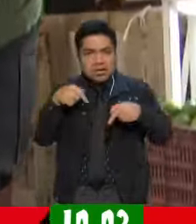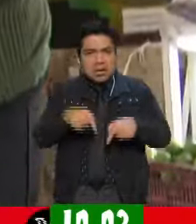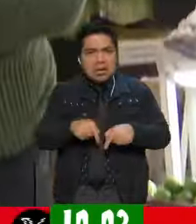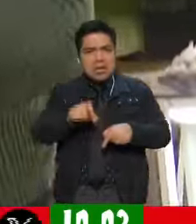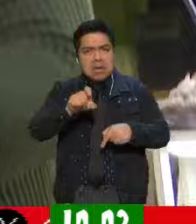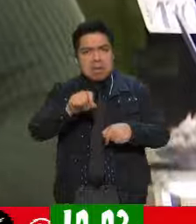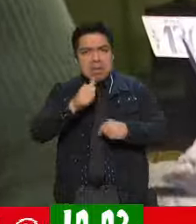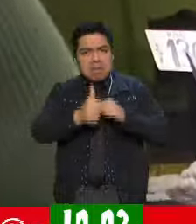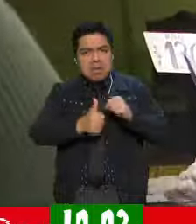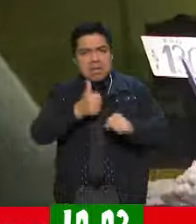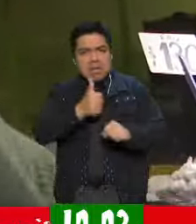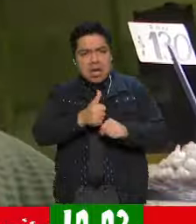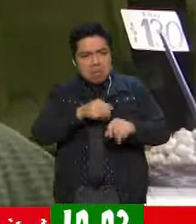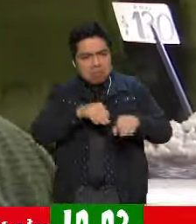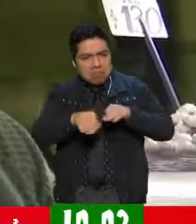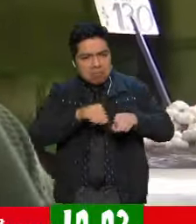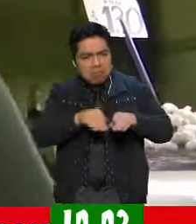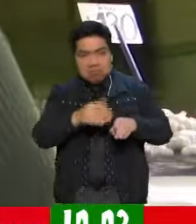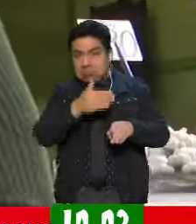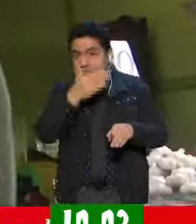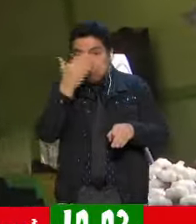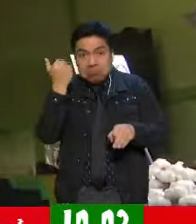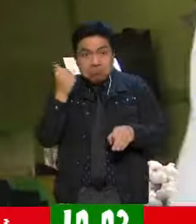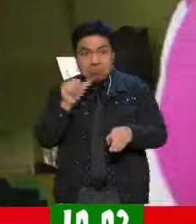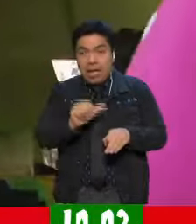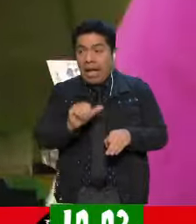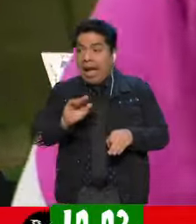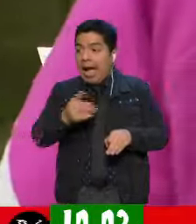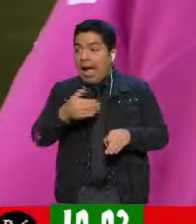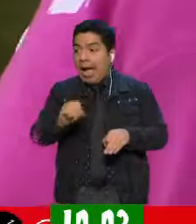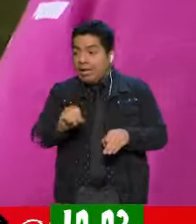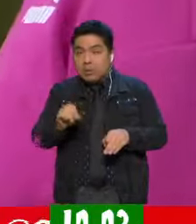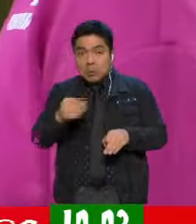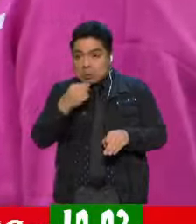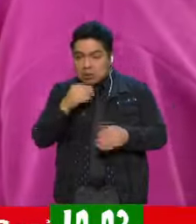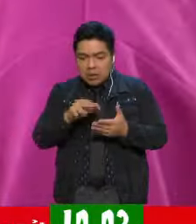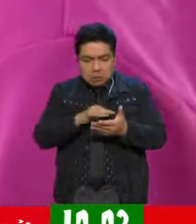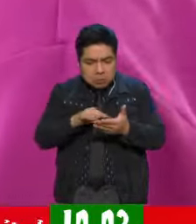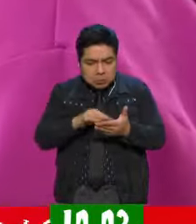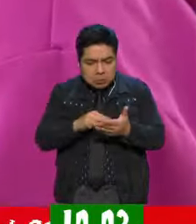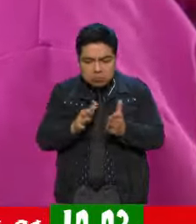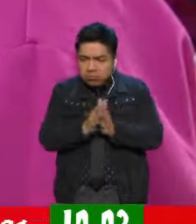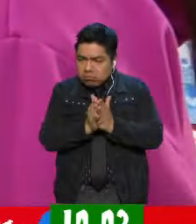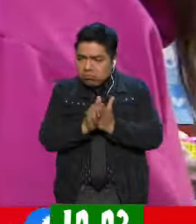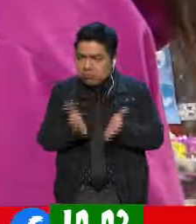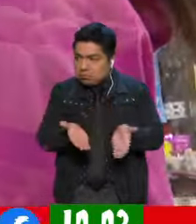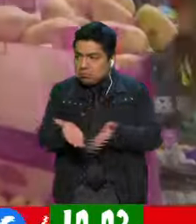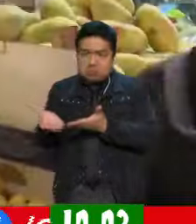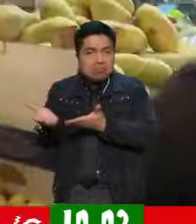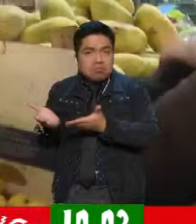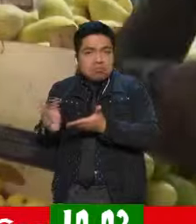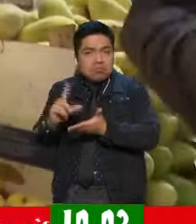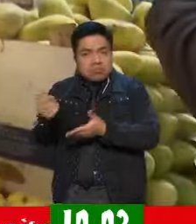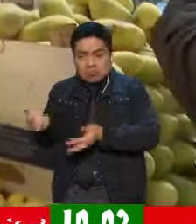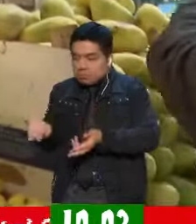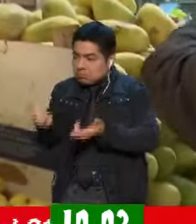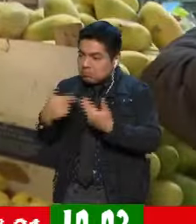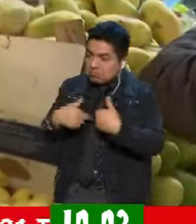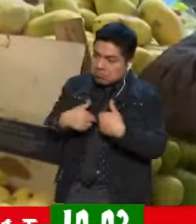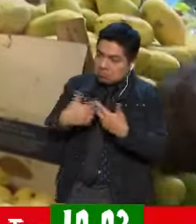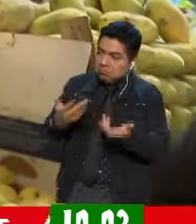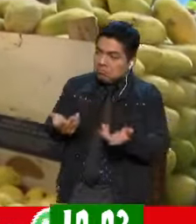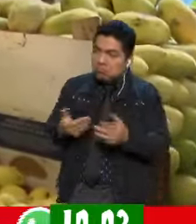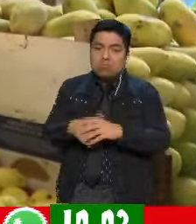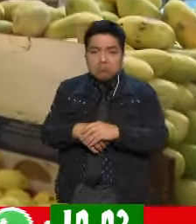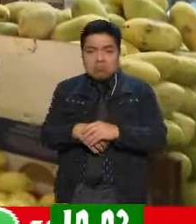20 años aquí en la central no sabía que había un lugar donde podía este pasar por un libro llevármelo tranquilamente como me dijo la señorita